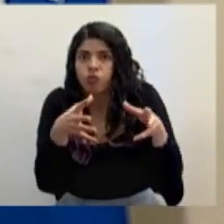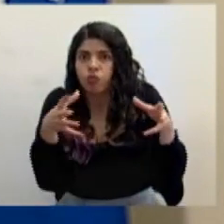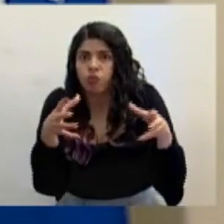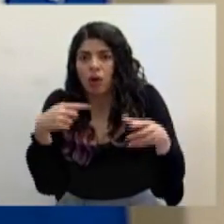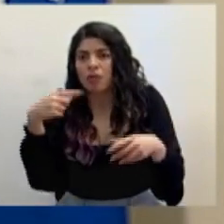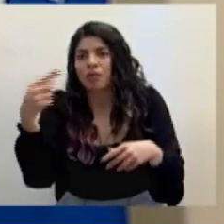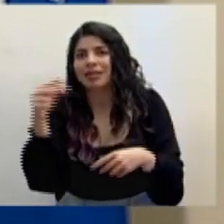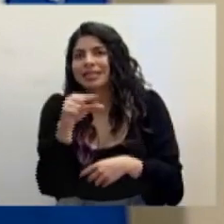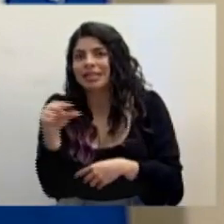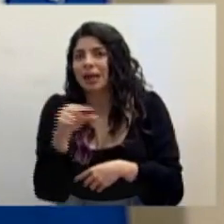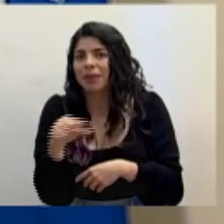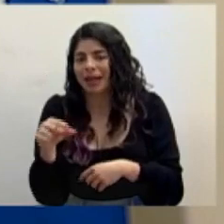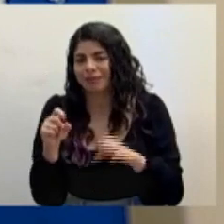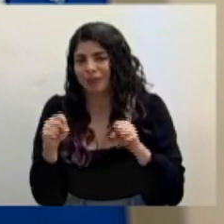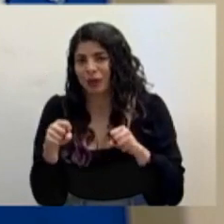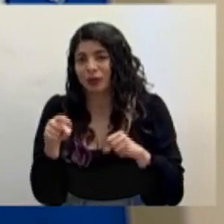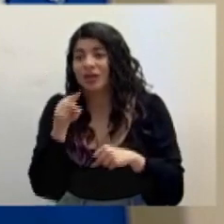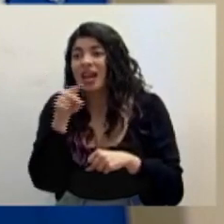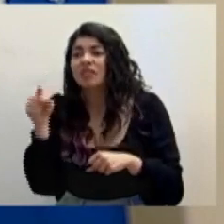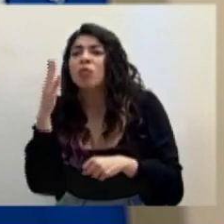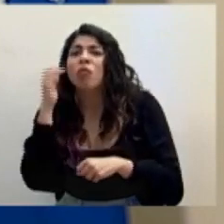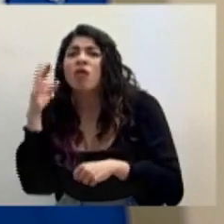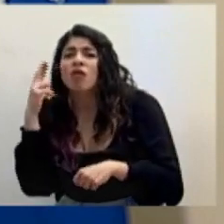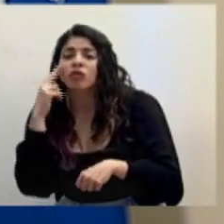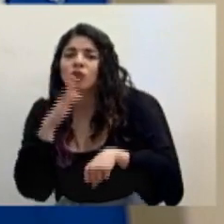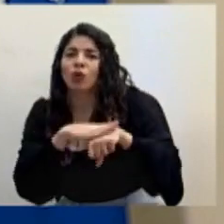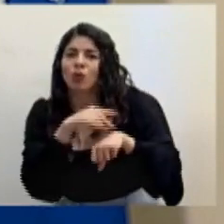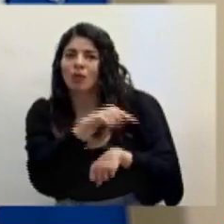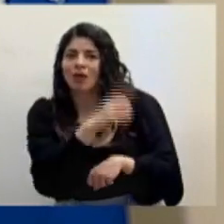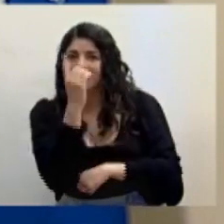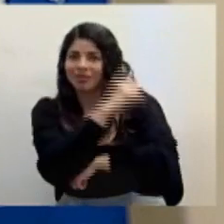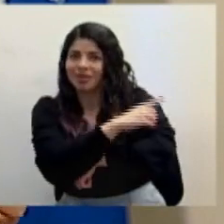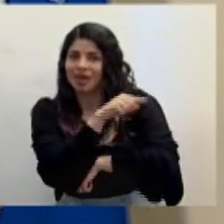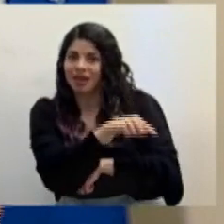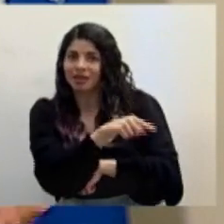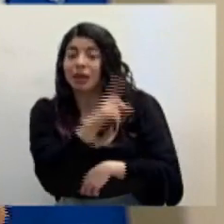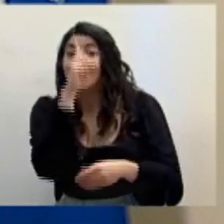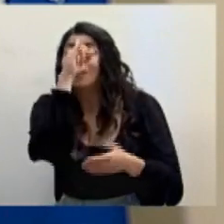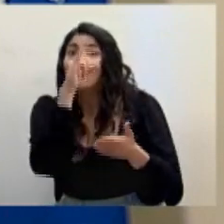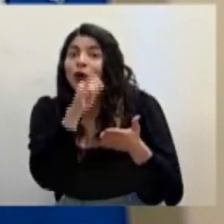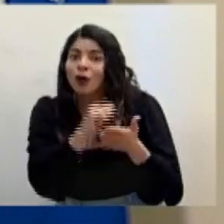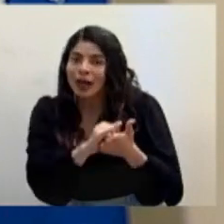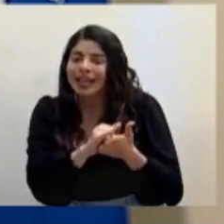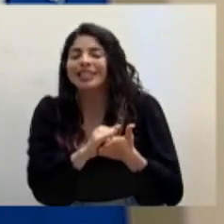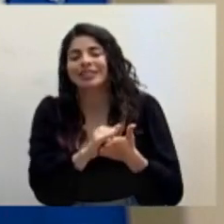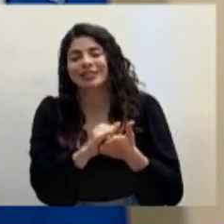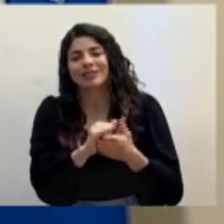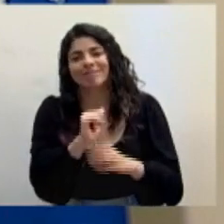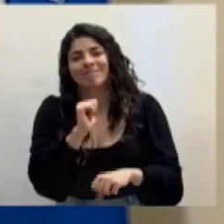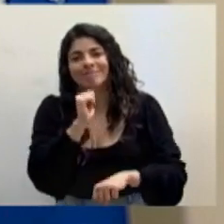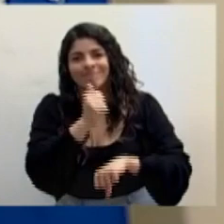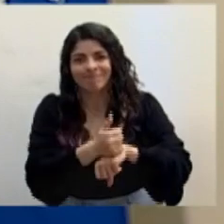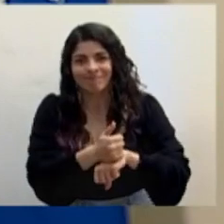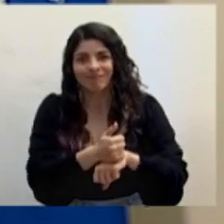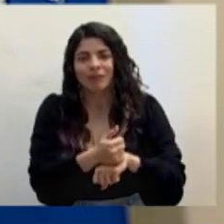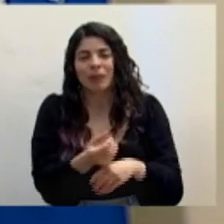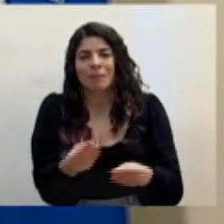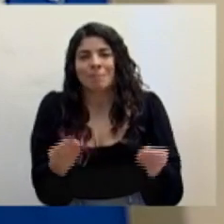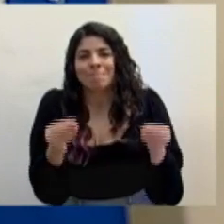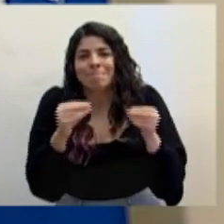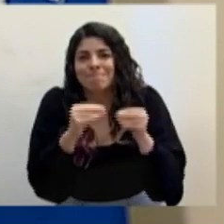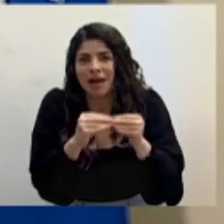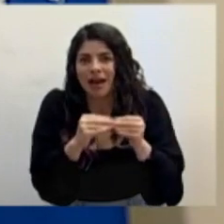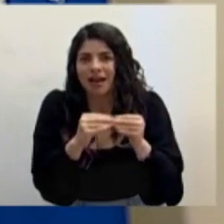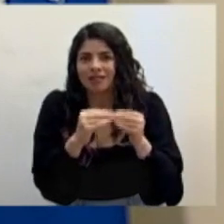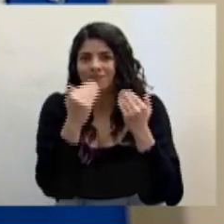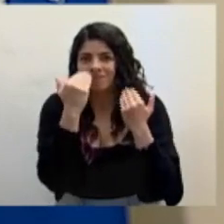próximas semanas que posiblemente se asocien a esto. Por eso justamente es que se mantienen las medidas adicionales